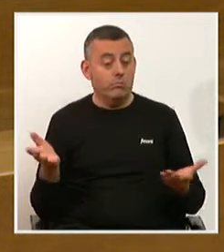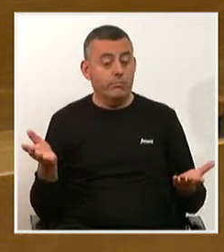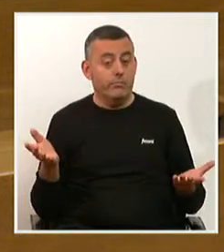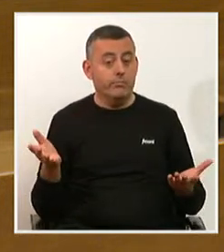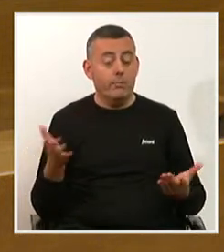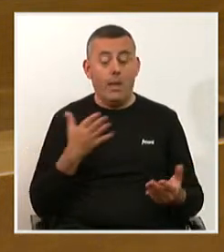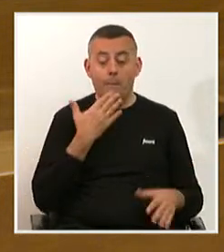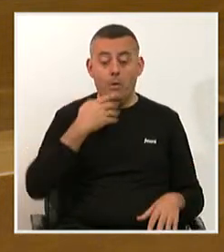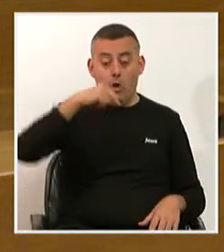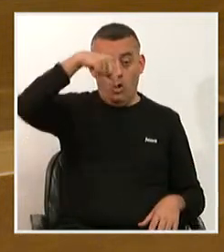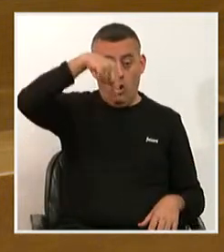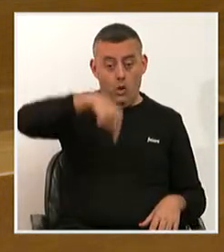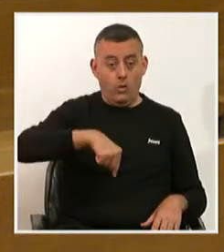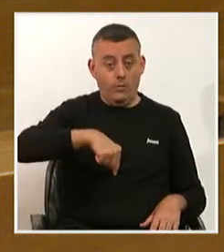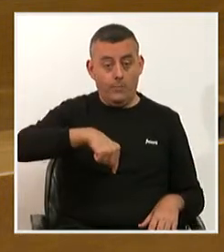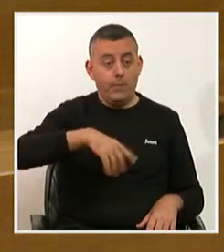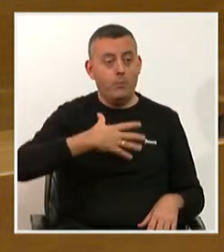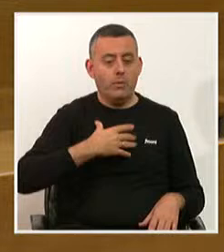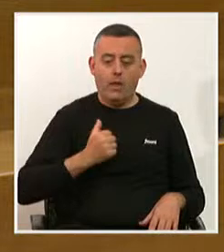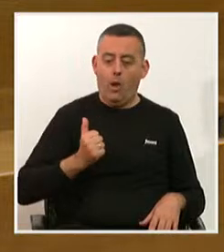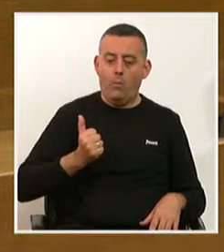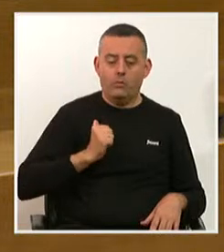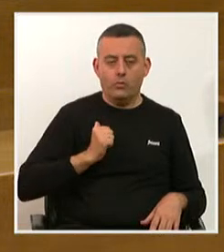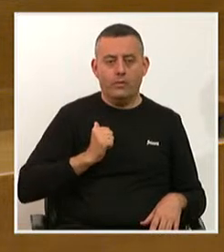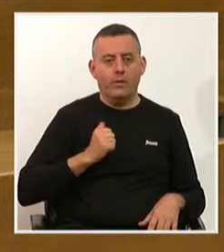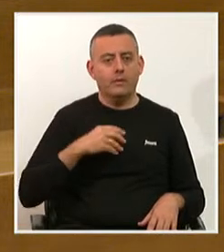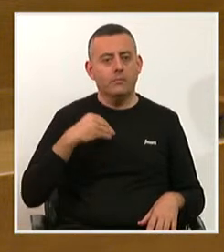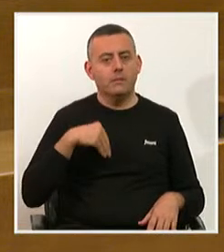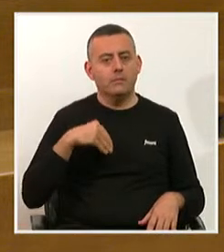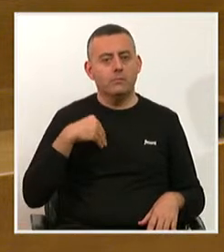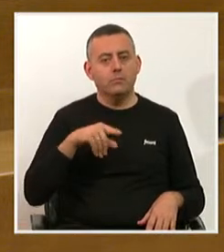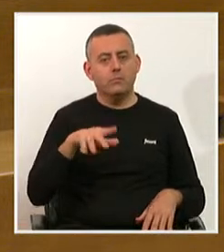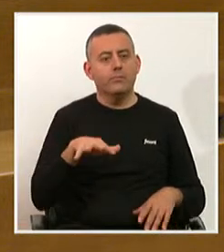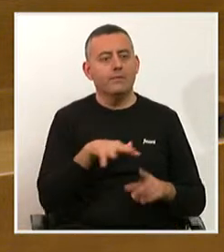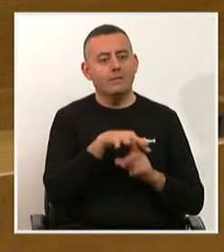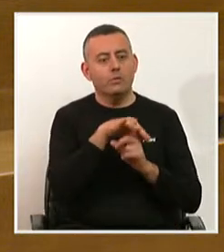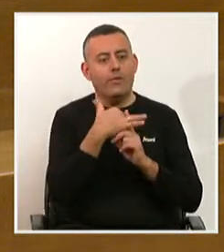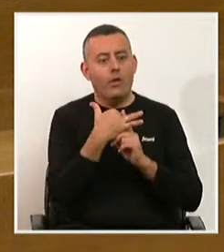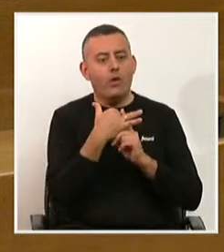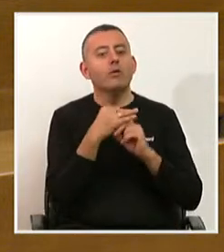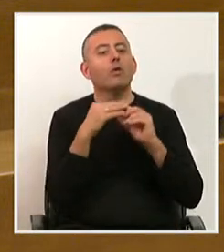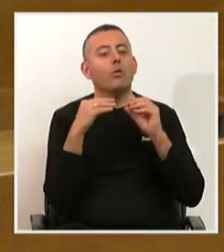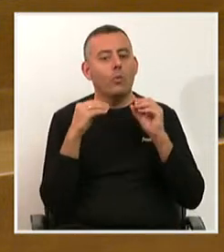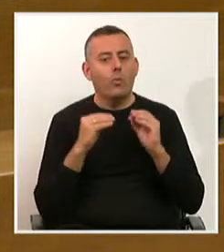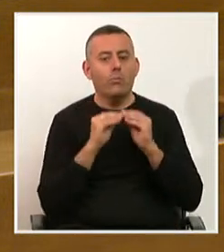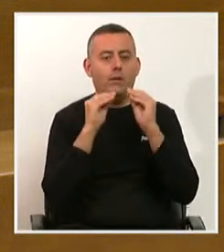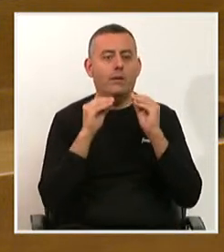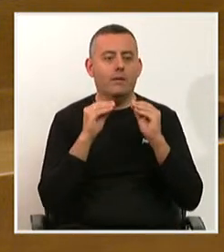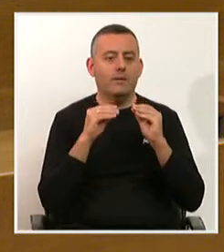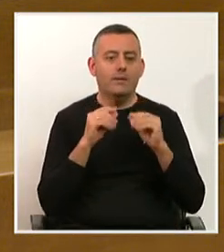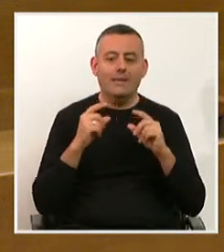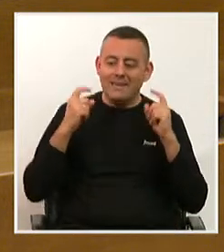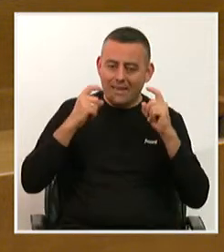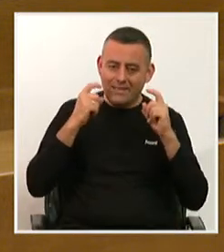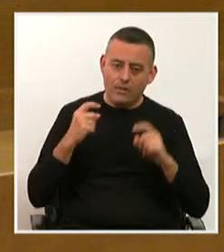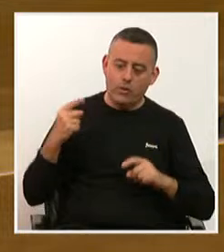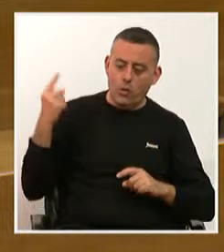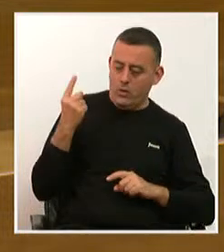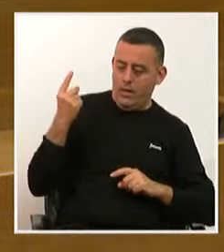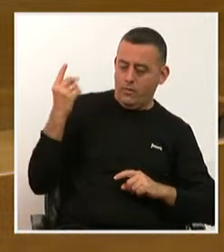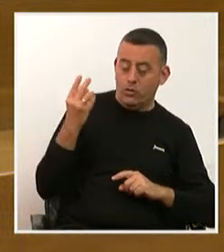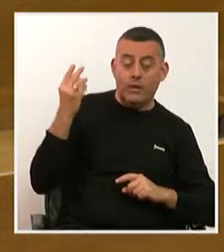oportun perf de estarada de circ perf la terada que